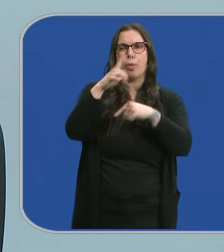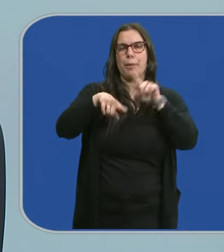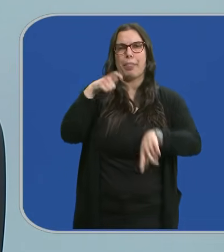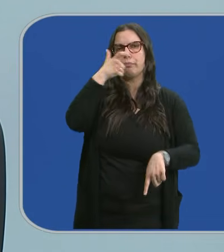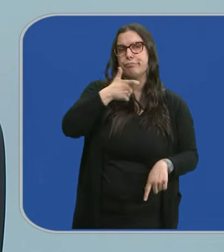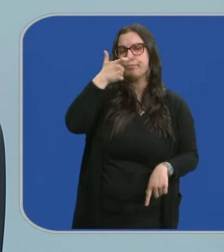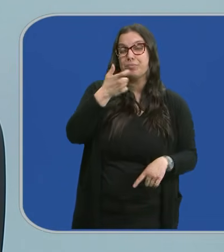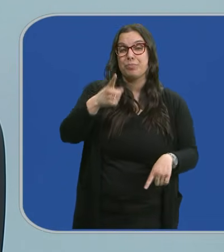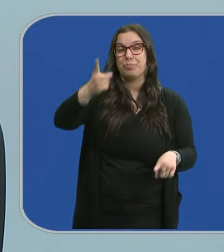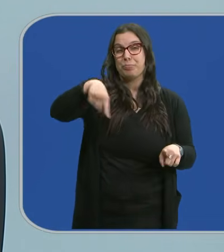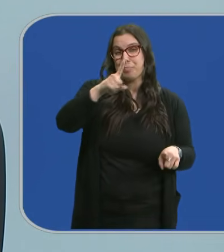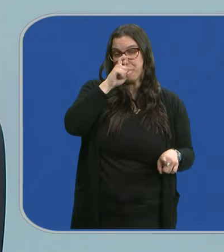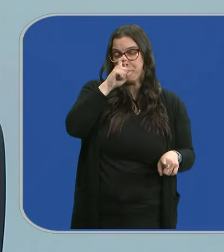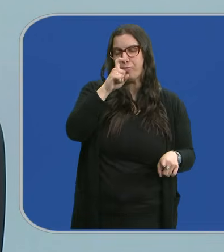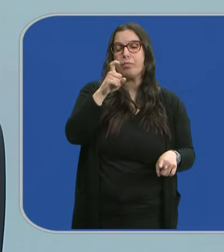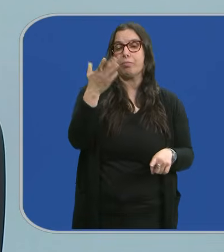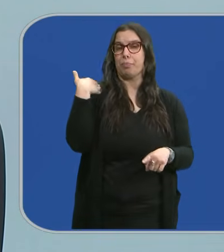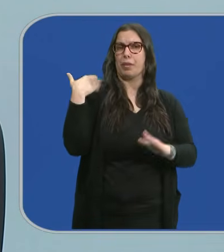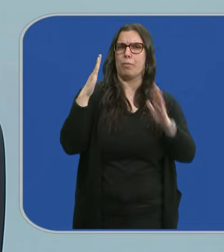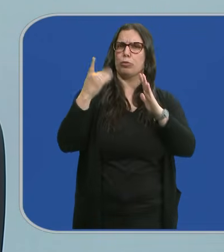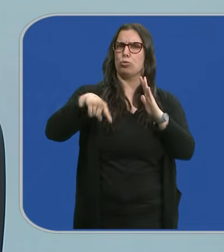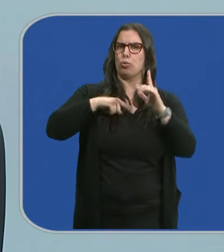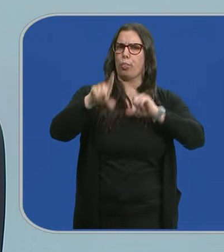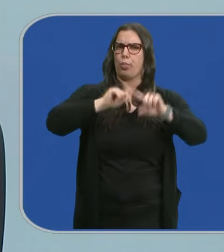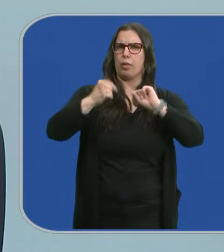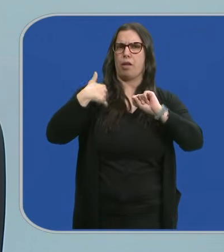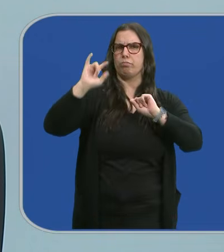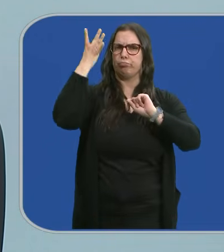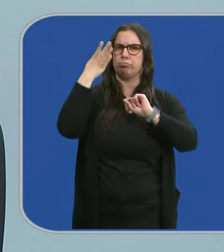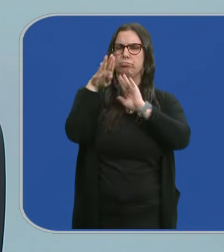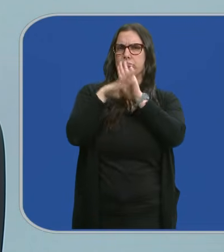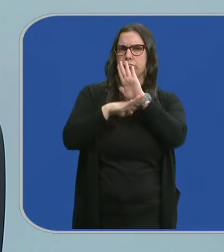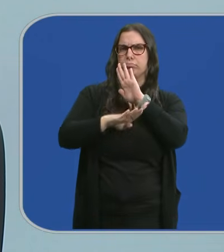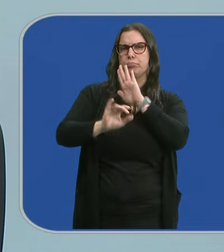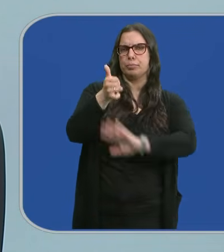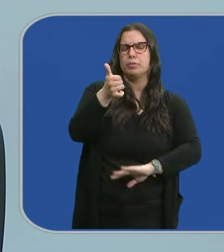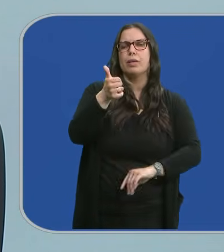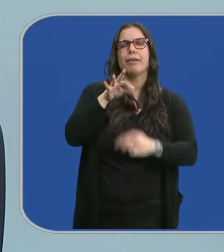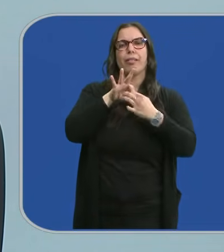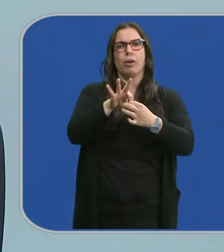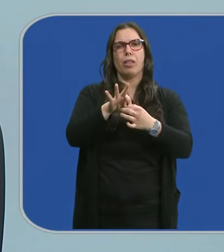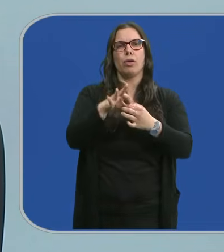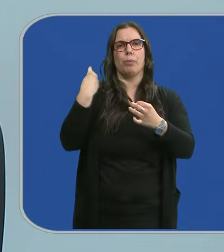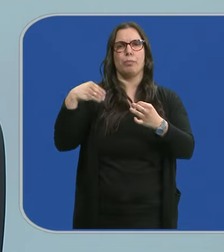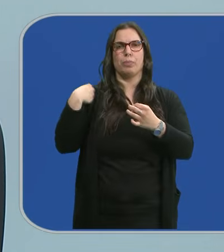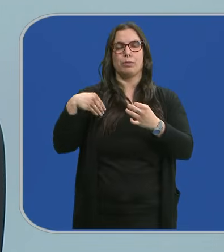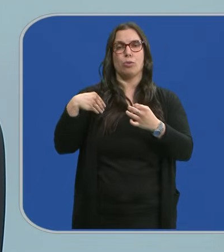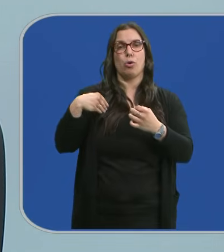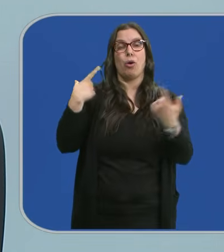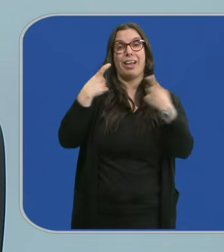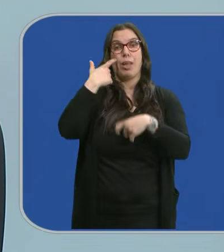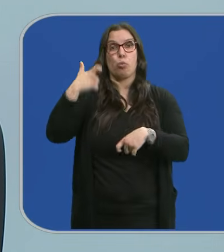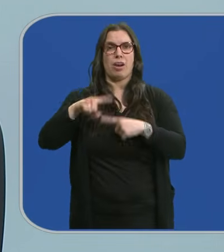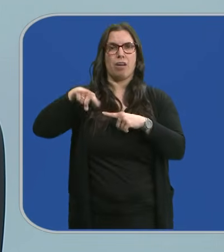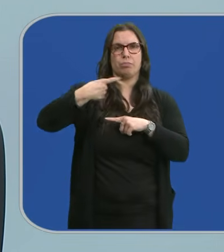este periodo. Recordarán ustedes que en su momento ya tomamos algunas iniciativas en relación con lo que fue el impacto vinculado a la guerra